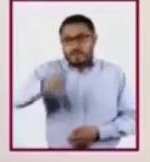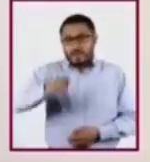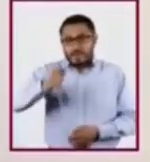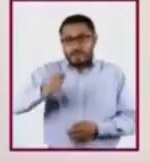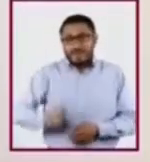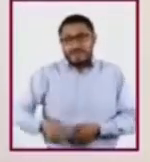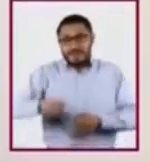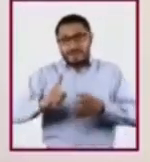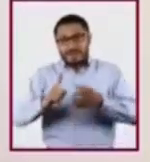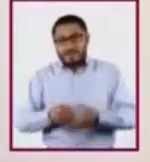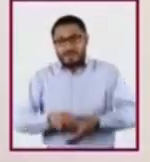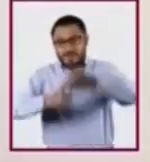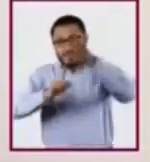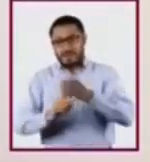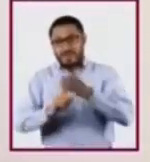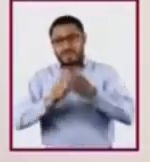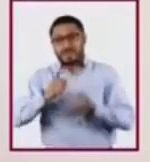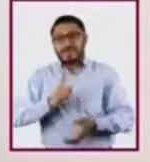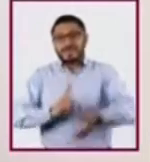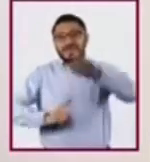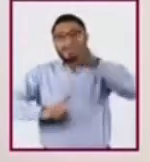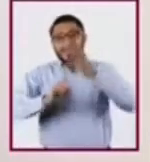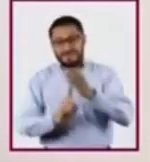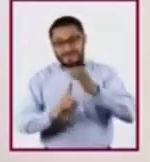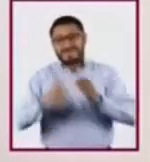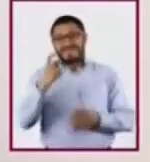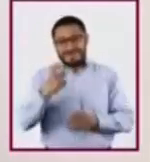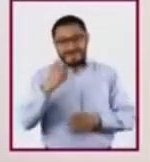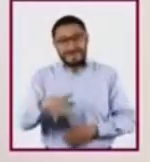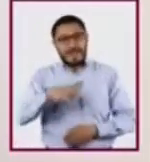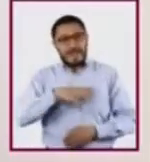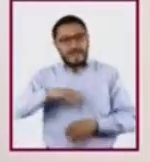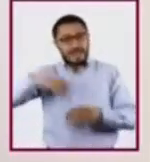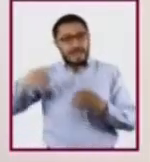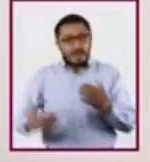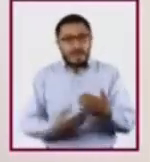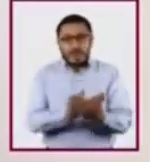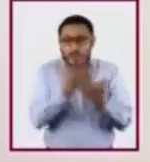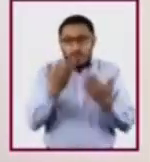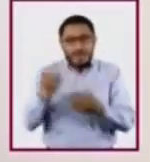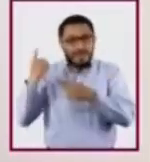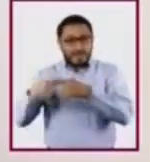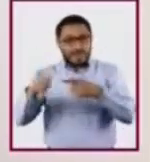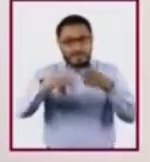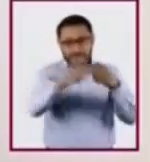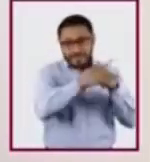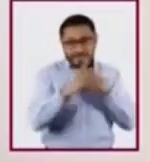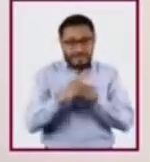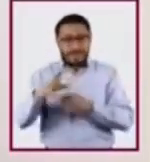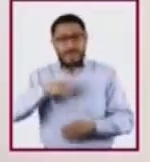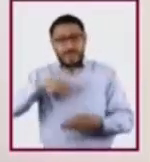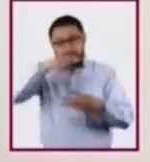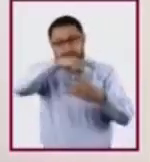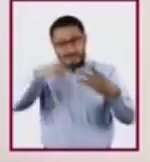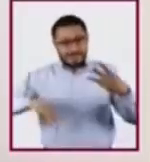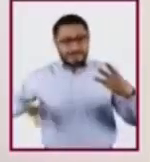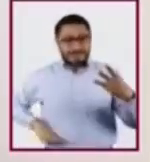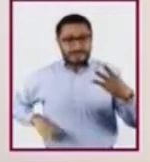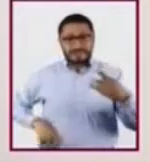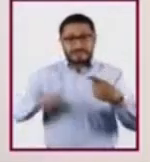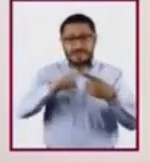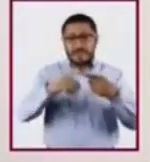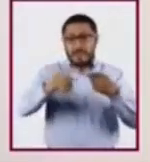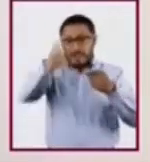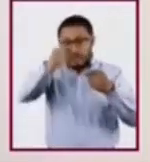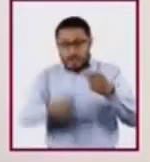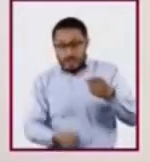y de otros países. El balero consta de tres elementos: un impulsor, que consiste en un mango